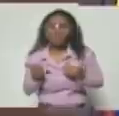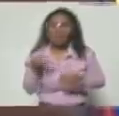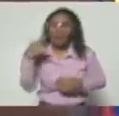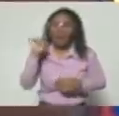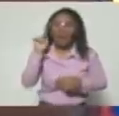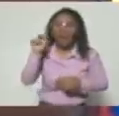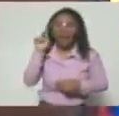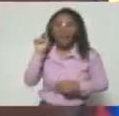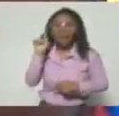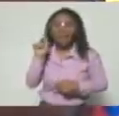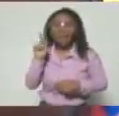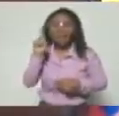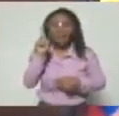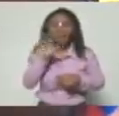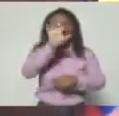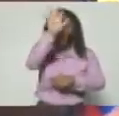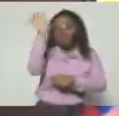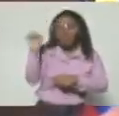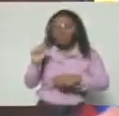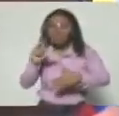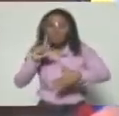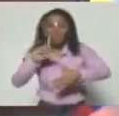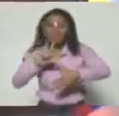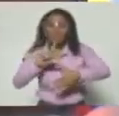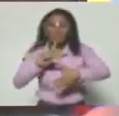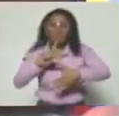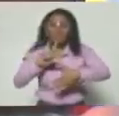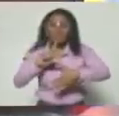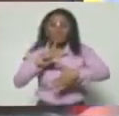está vedado para los países latinoamericanos